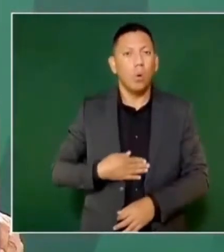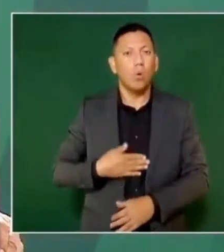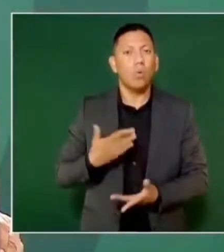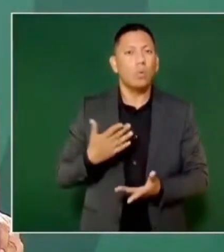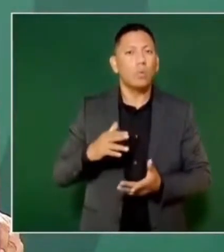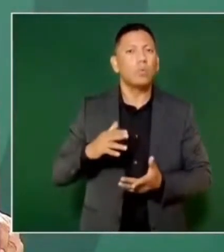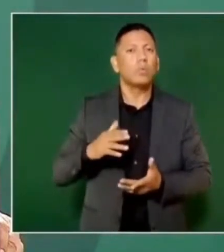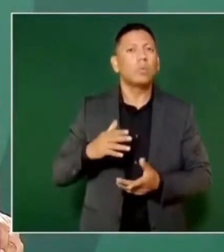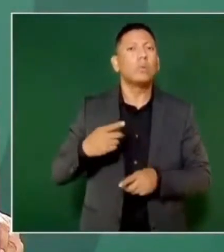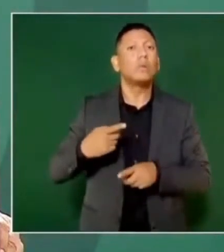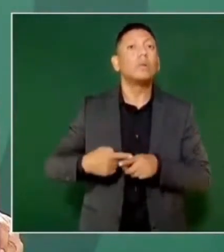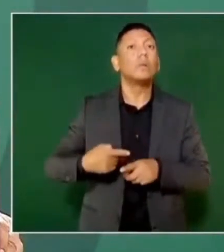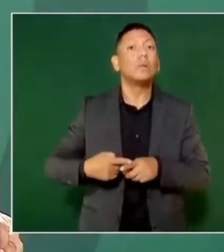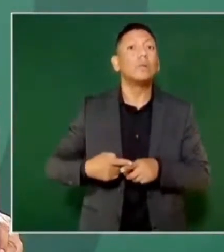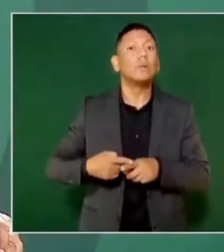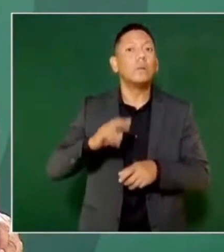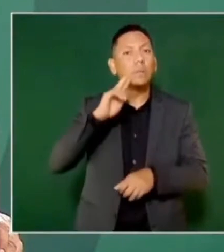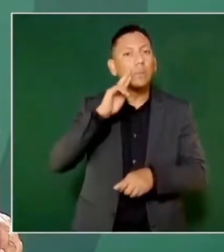la tiene el pueblo.